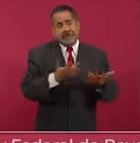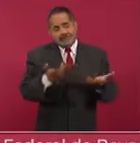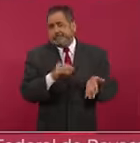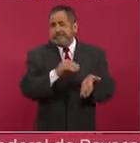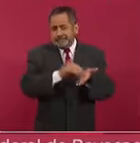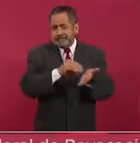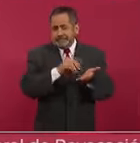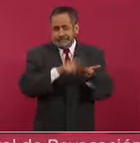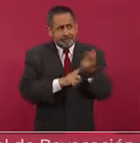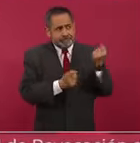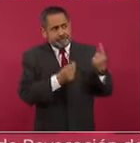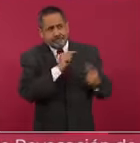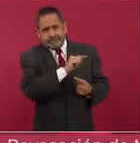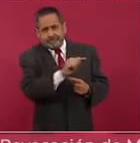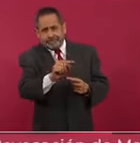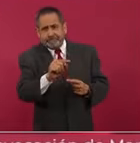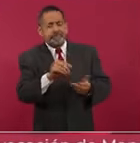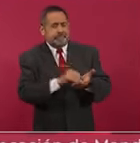siendo